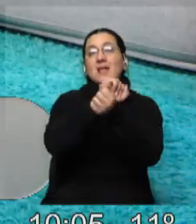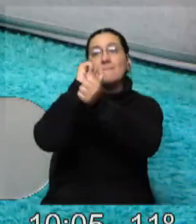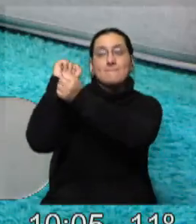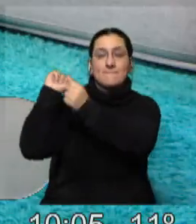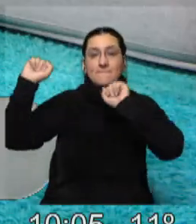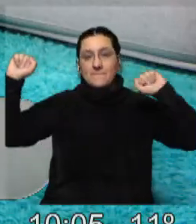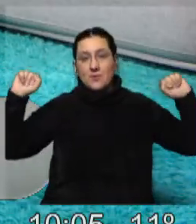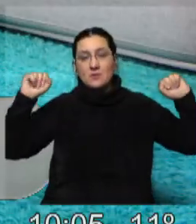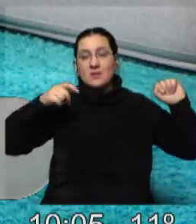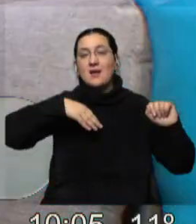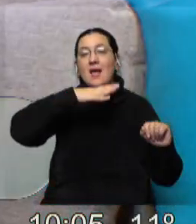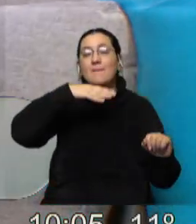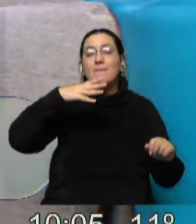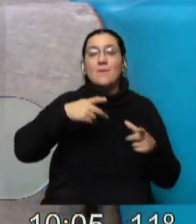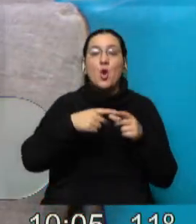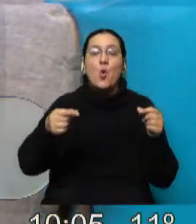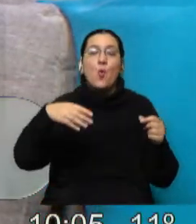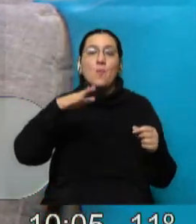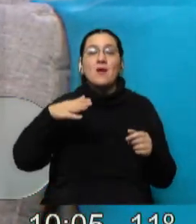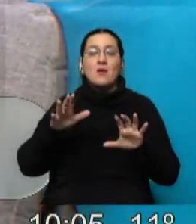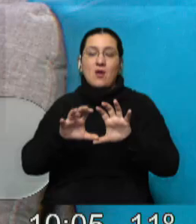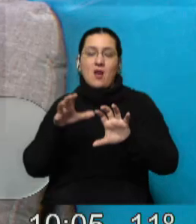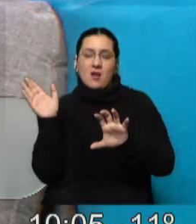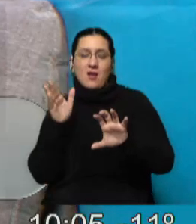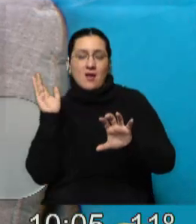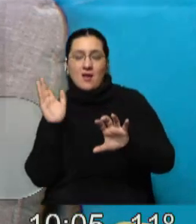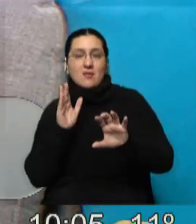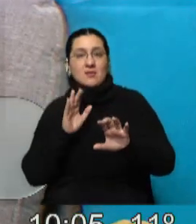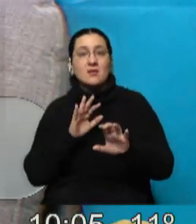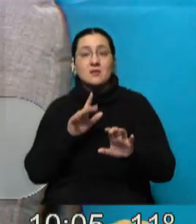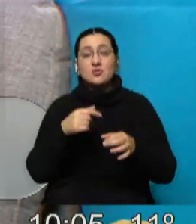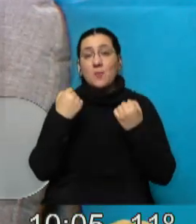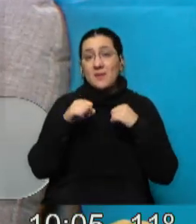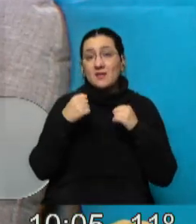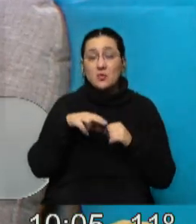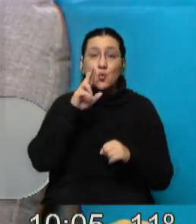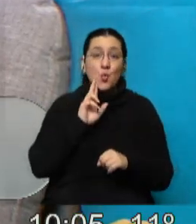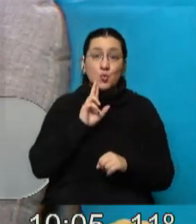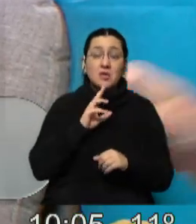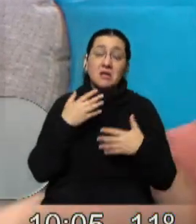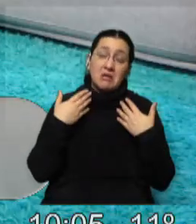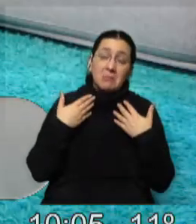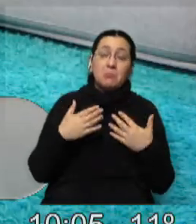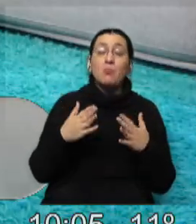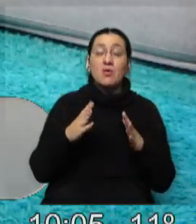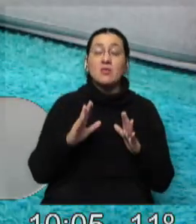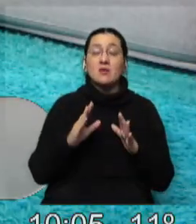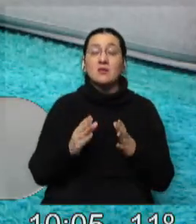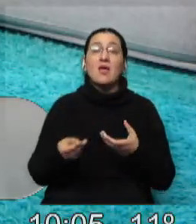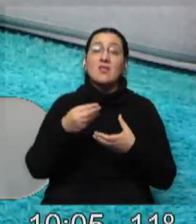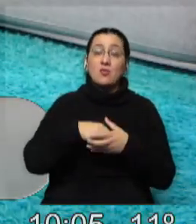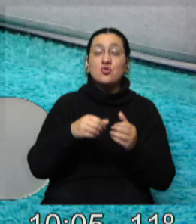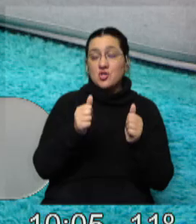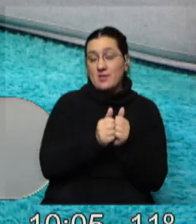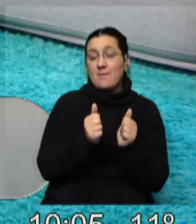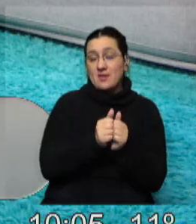esta plumita, una nalgadita, son prácticas o conductas que pueden estar inmersas en una pareja